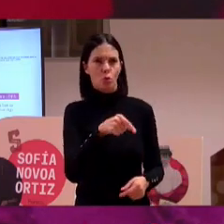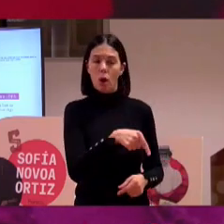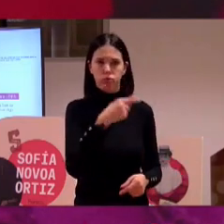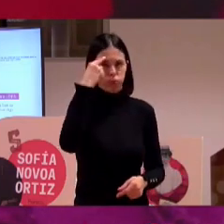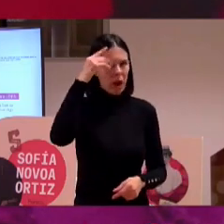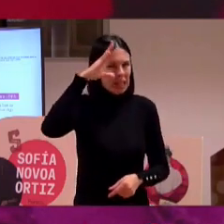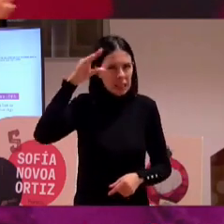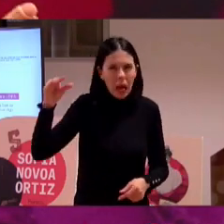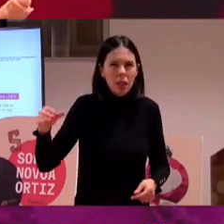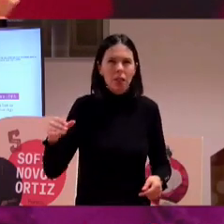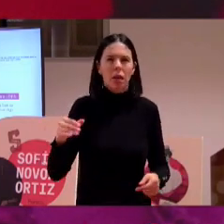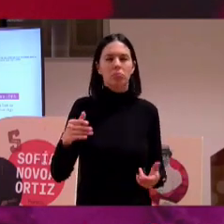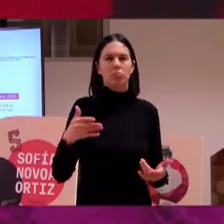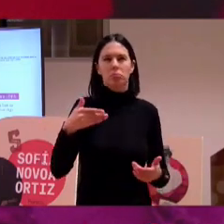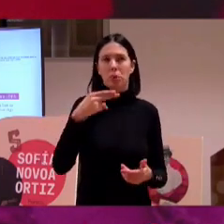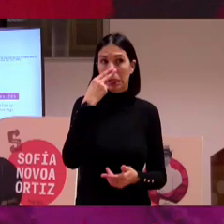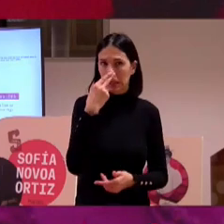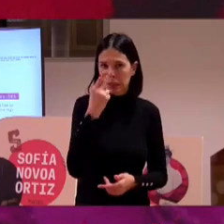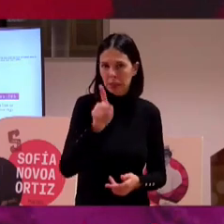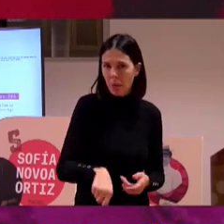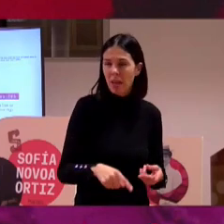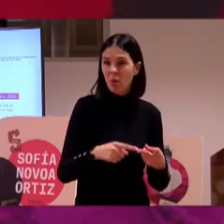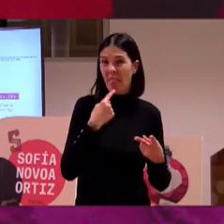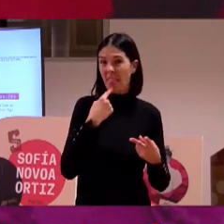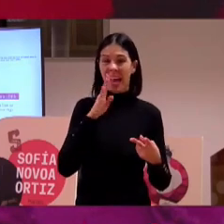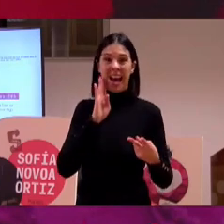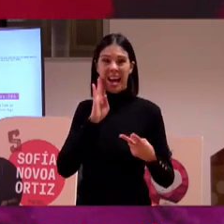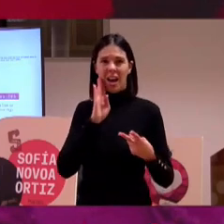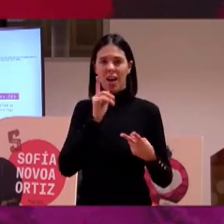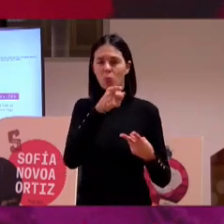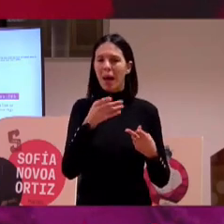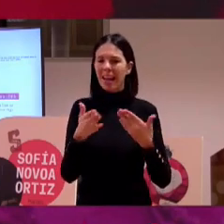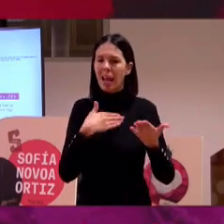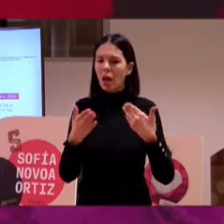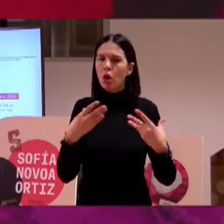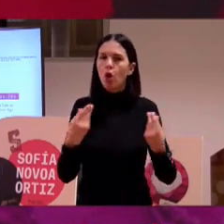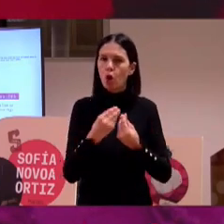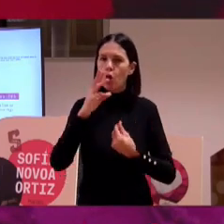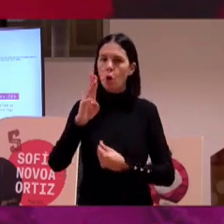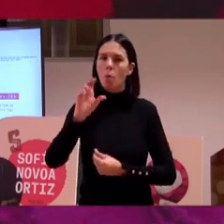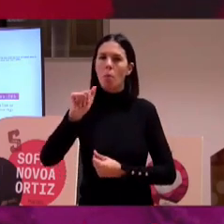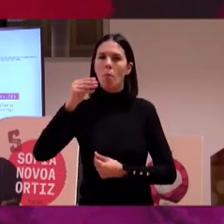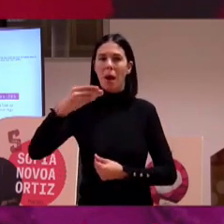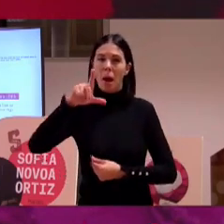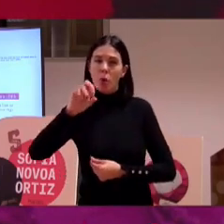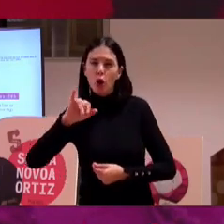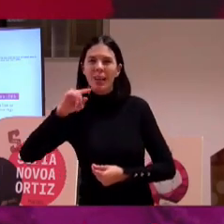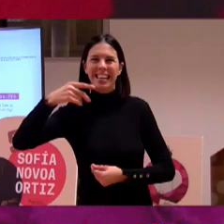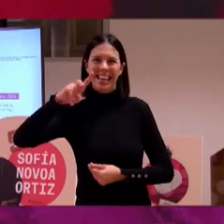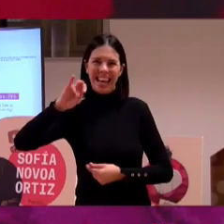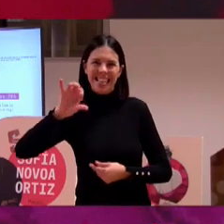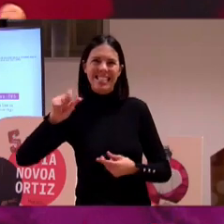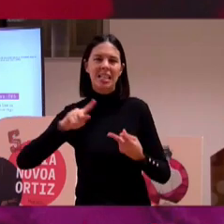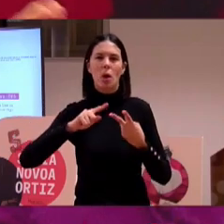intelectual interesante, ten, como decíamos antes, unha relación con Pablo Iglesias, con Pedro Galdós, que